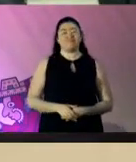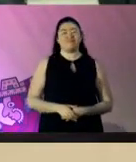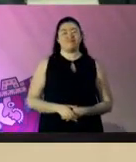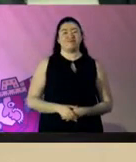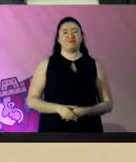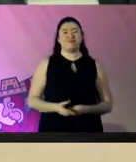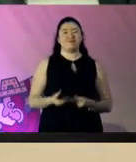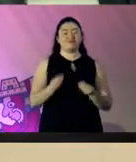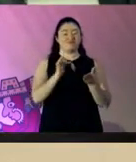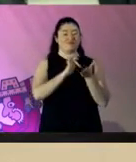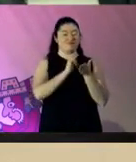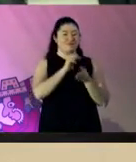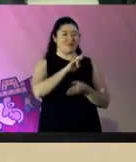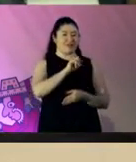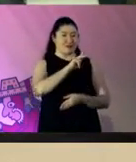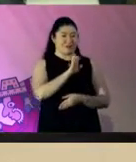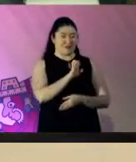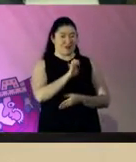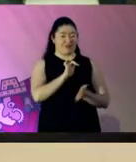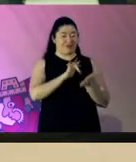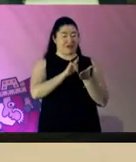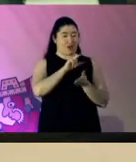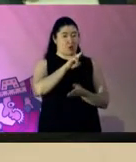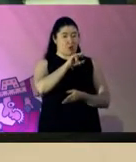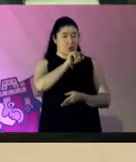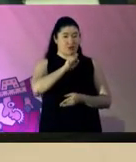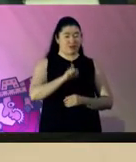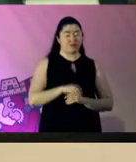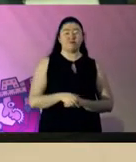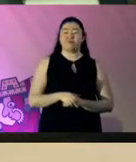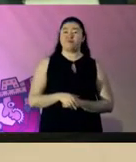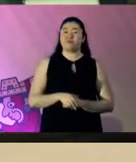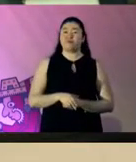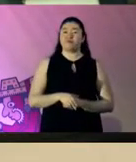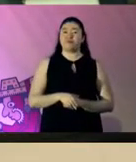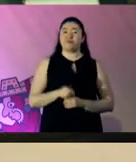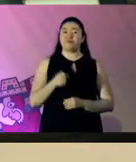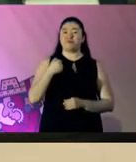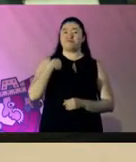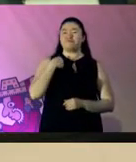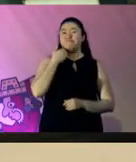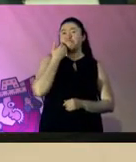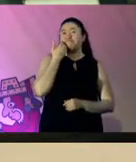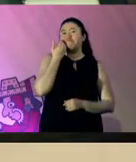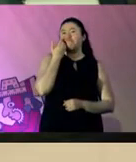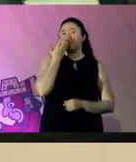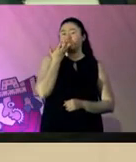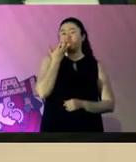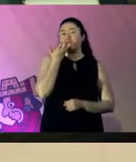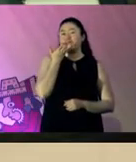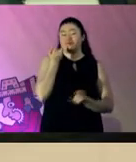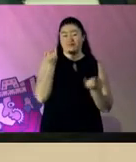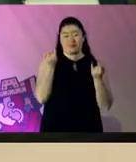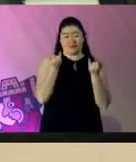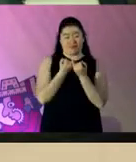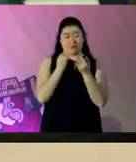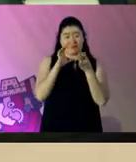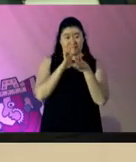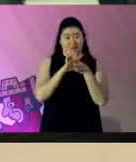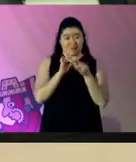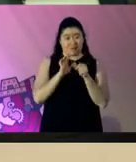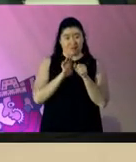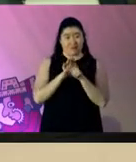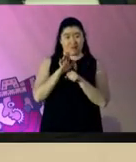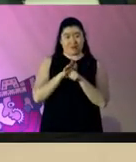muchas gracias gracias luis arturo quiero también subrayar la importancia que